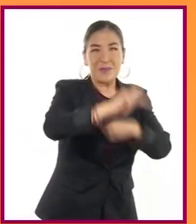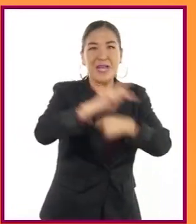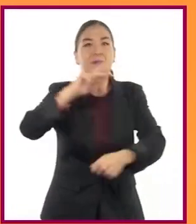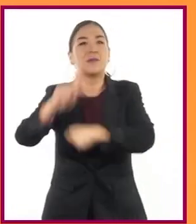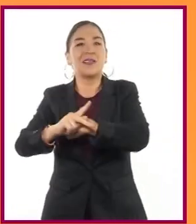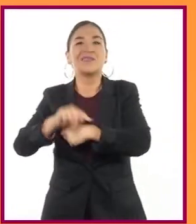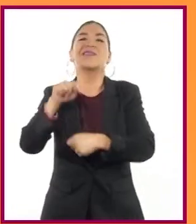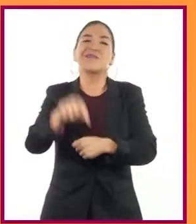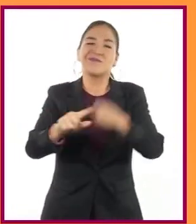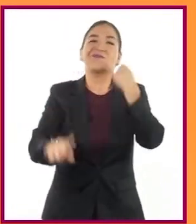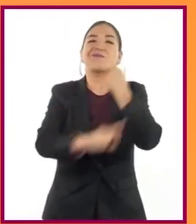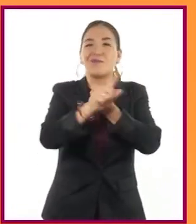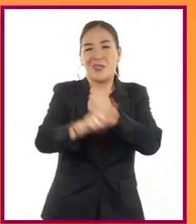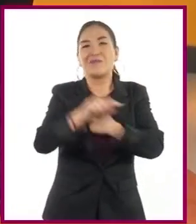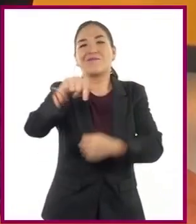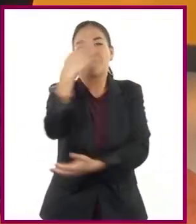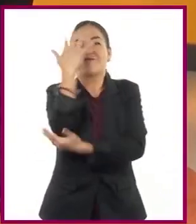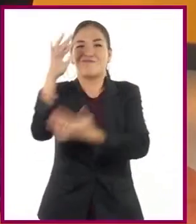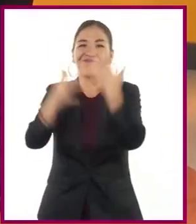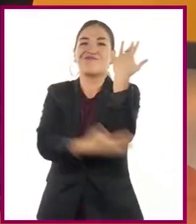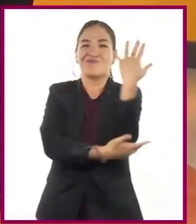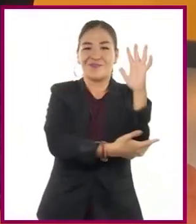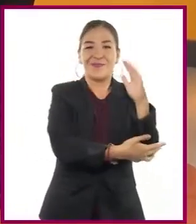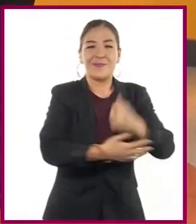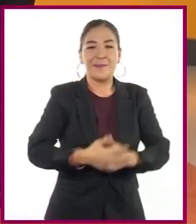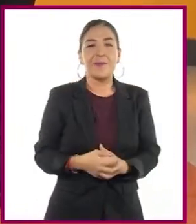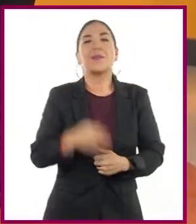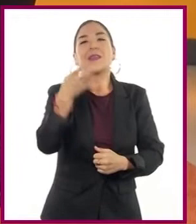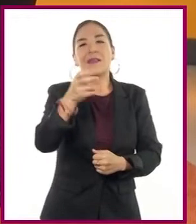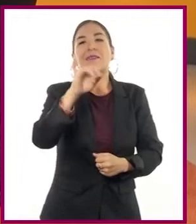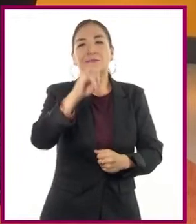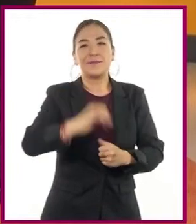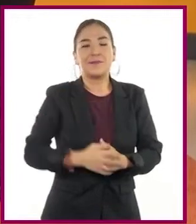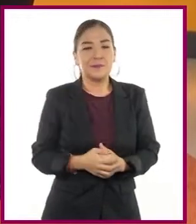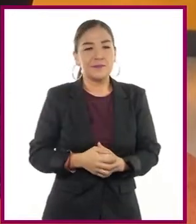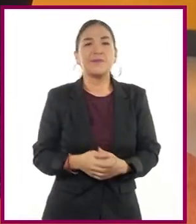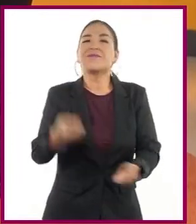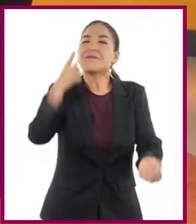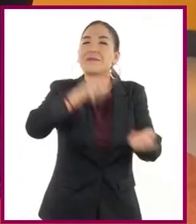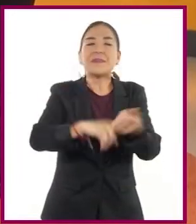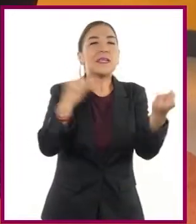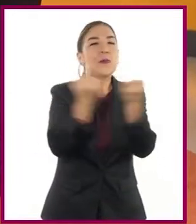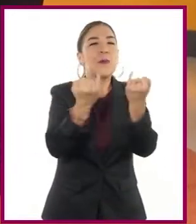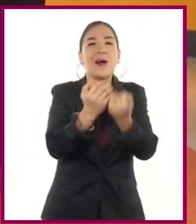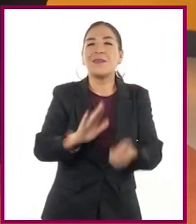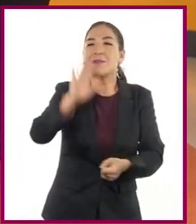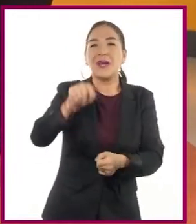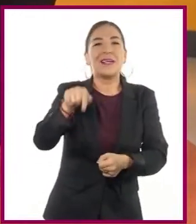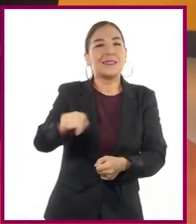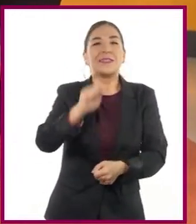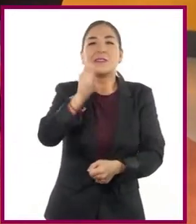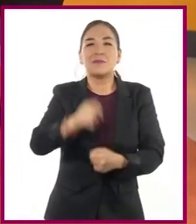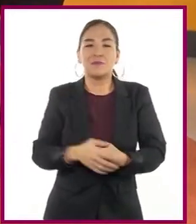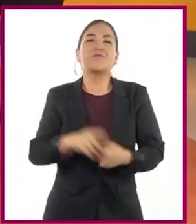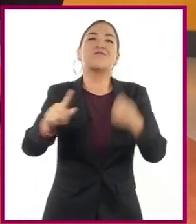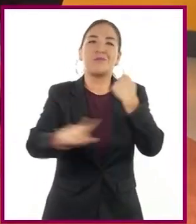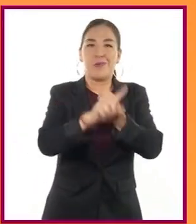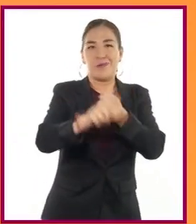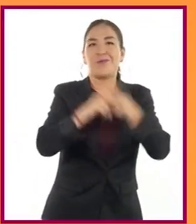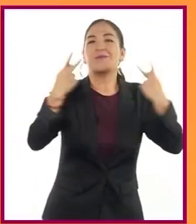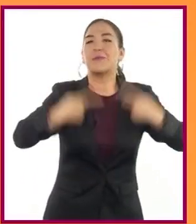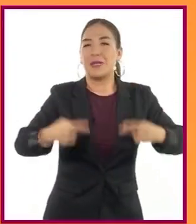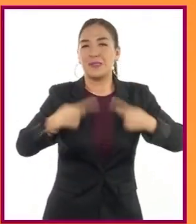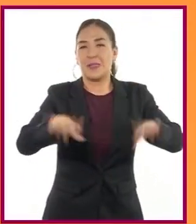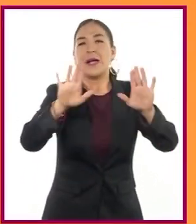impactan directamente en la selva. Así es, pasa algo similar cuando se afecta a la sociedad. Por